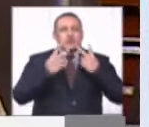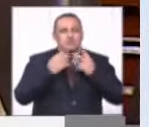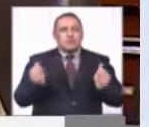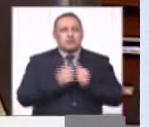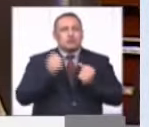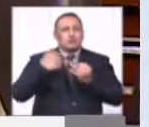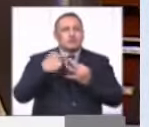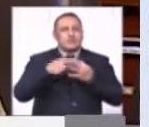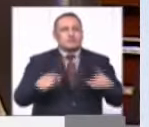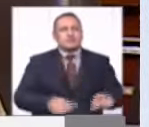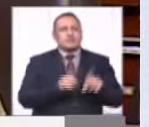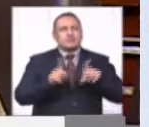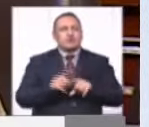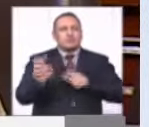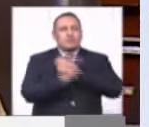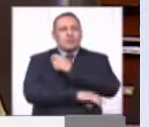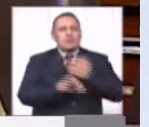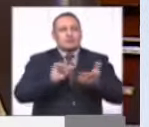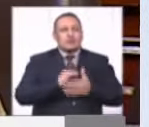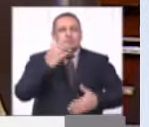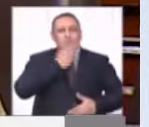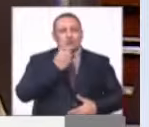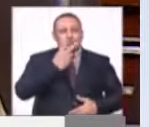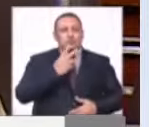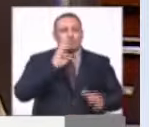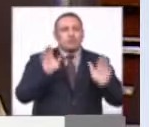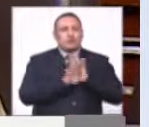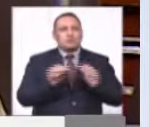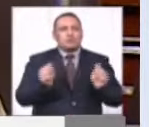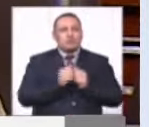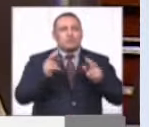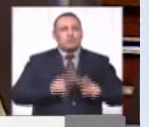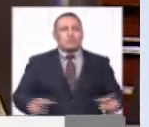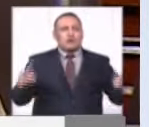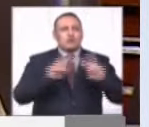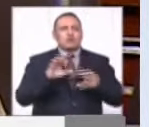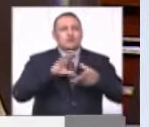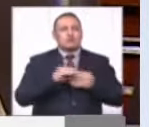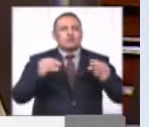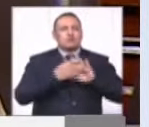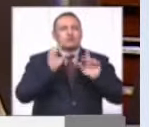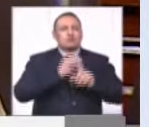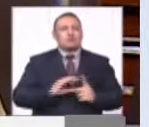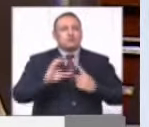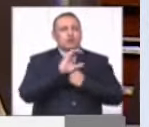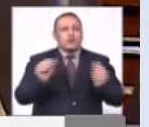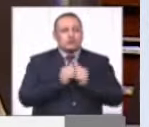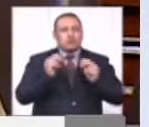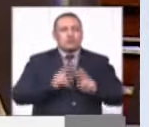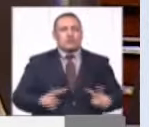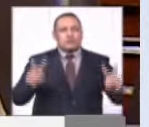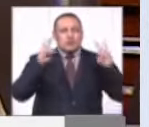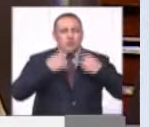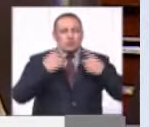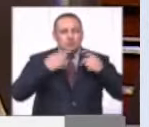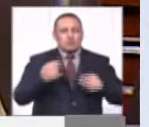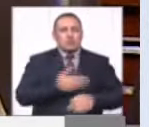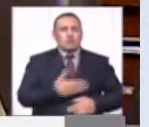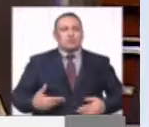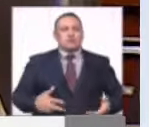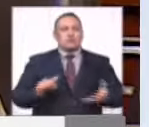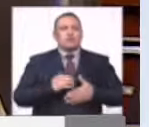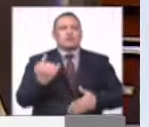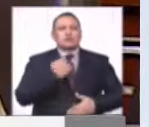todas las sangres, un país hermoso, un país con una riqueza histórica y cultural, pero con una clase gobernante que